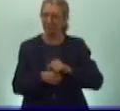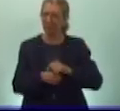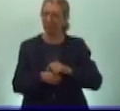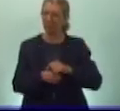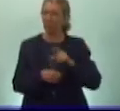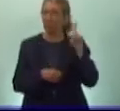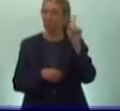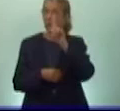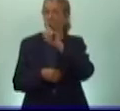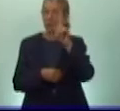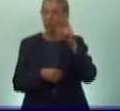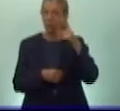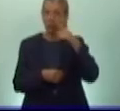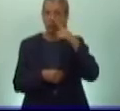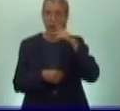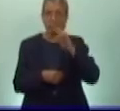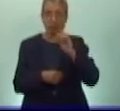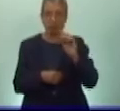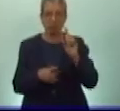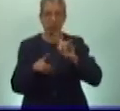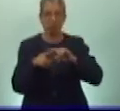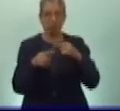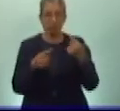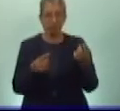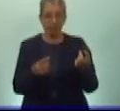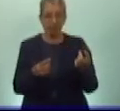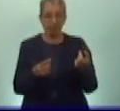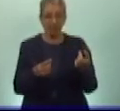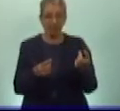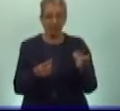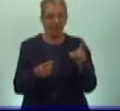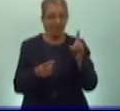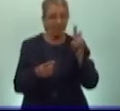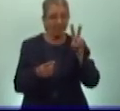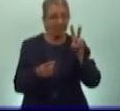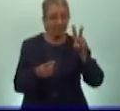Muy bien, no. 24.